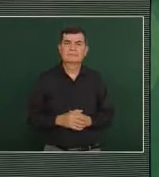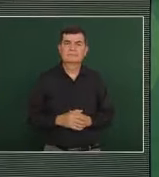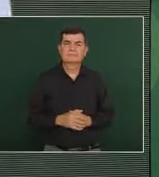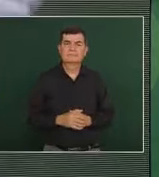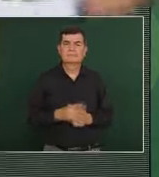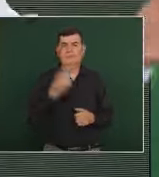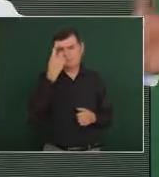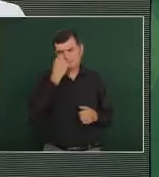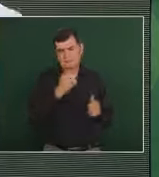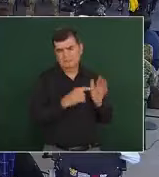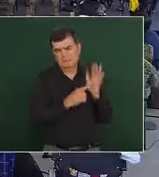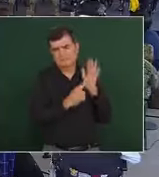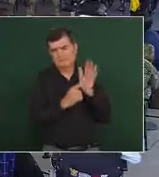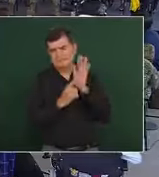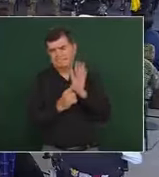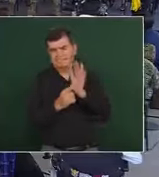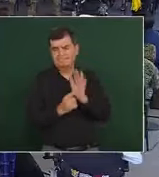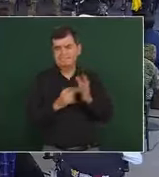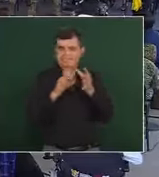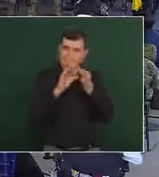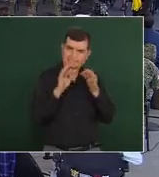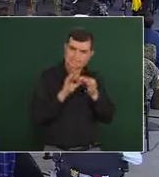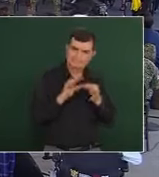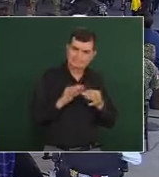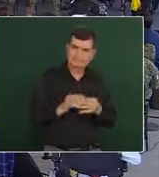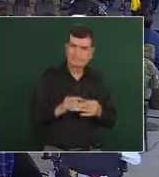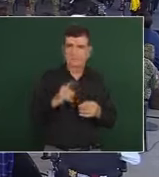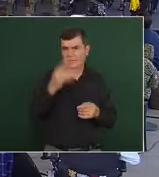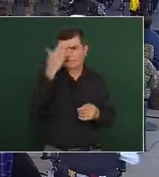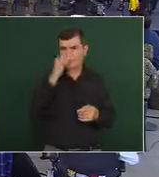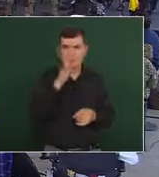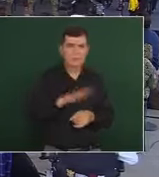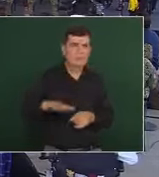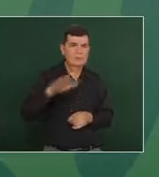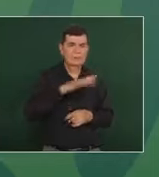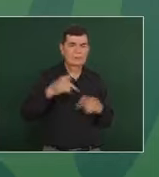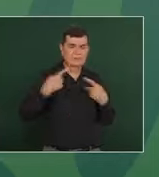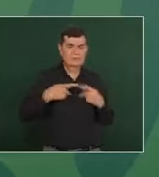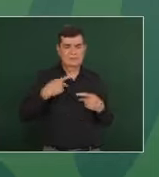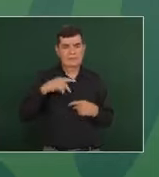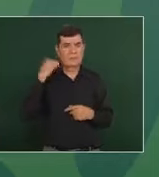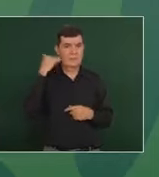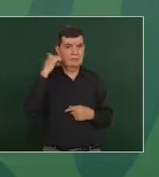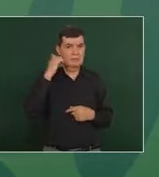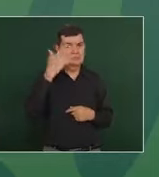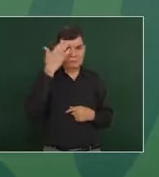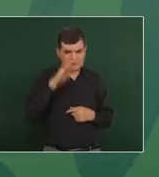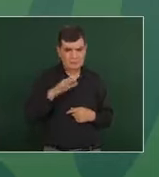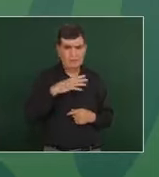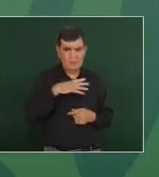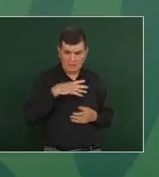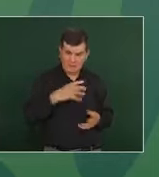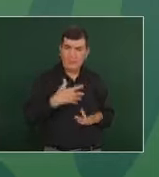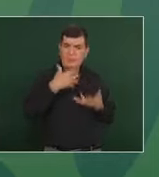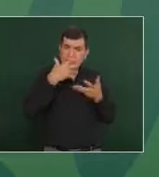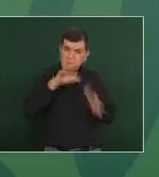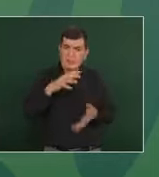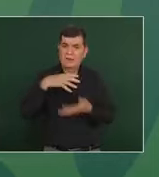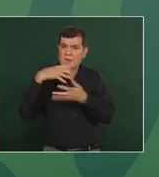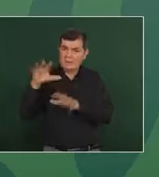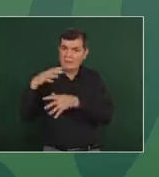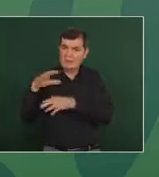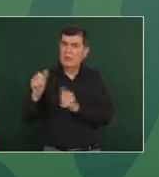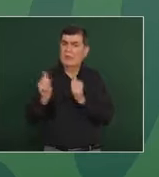para demostrarle, y lo sabe la gente de Acapulco, que se estaban entregando todos los